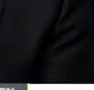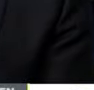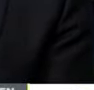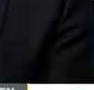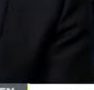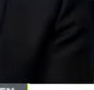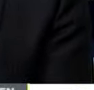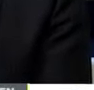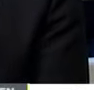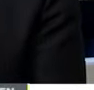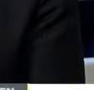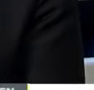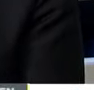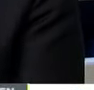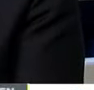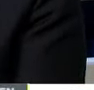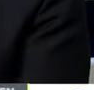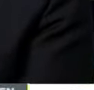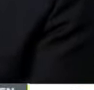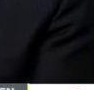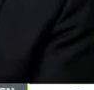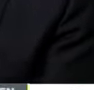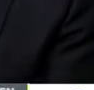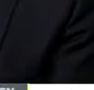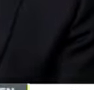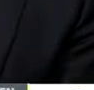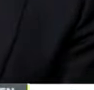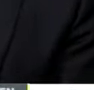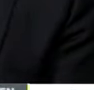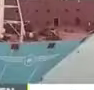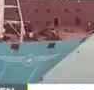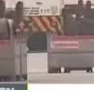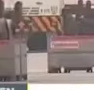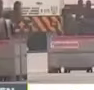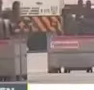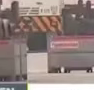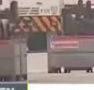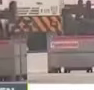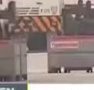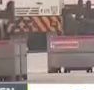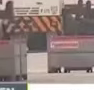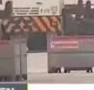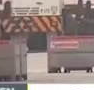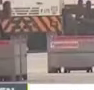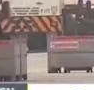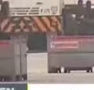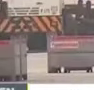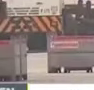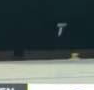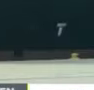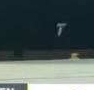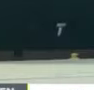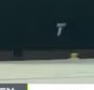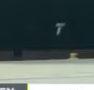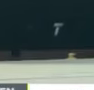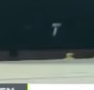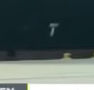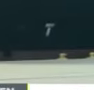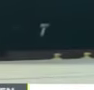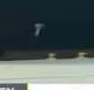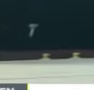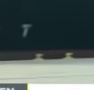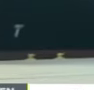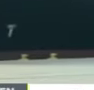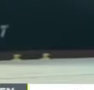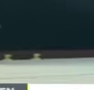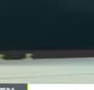que la Secretaría de Hacienda redujo la expectativa de crecimiento para México en este 2019, el presidente Andrés Manuel López Obrador aseguró que la economía va muy bien y